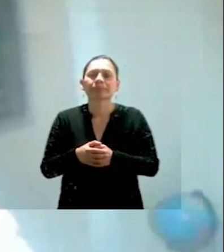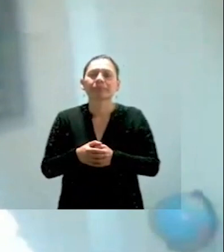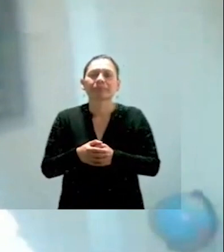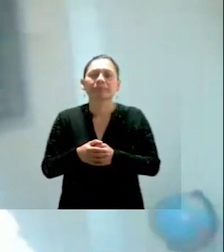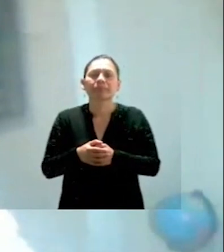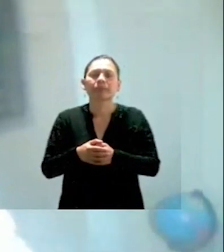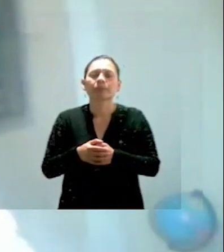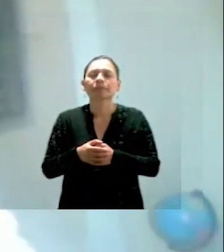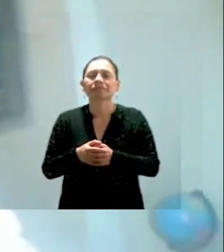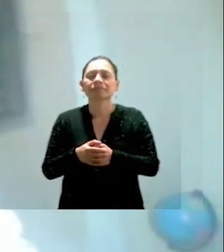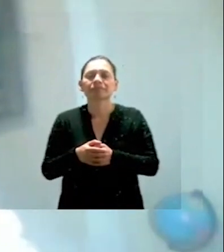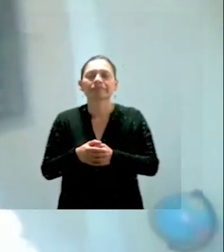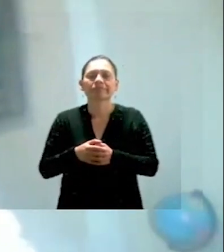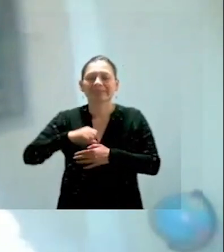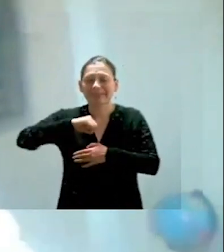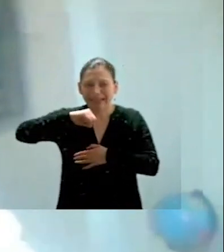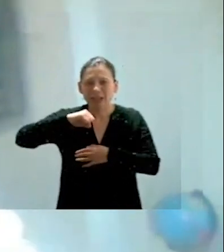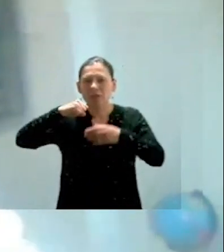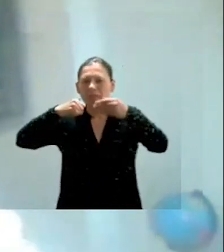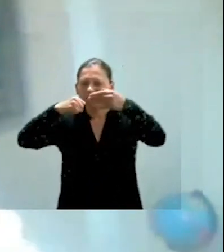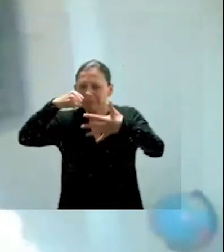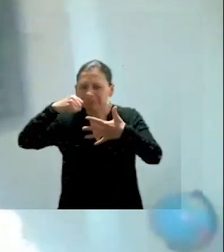en una primera instancia, en unos primeros momentos